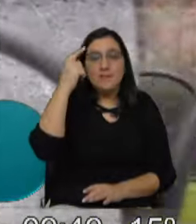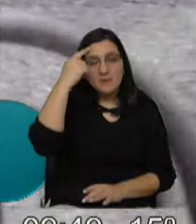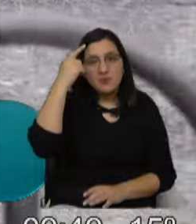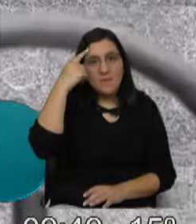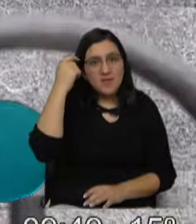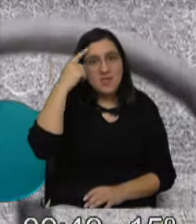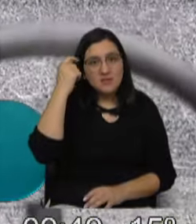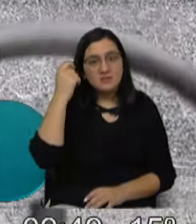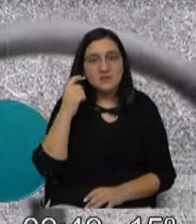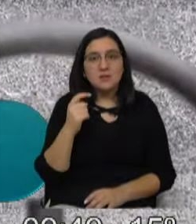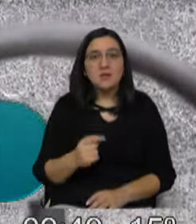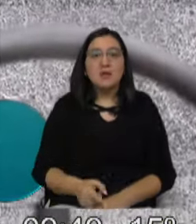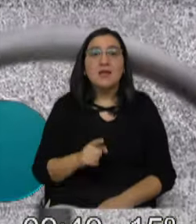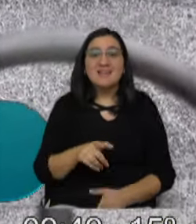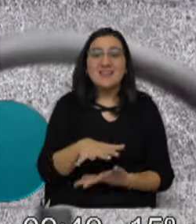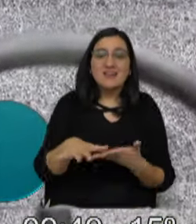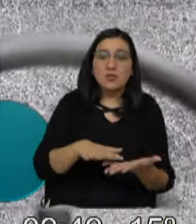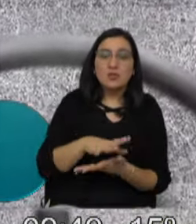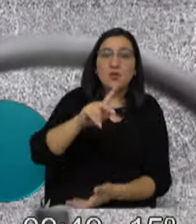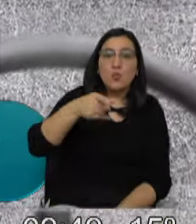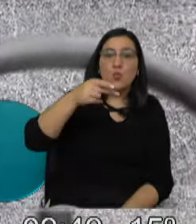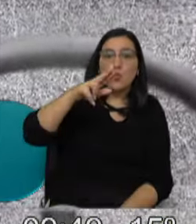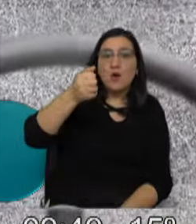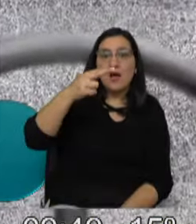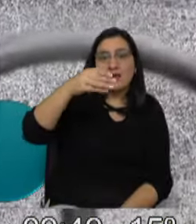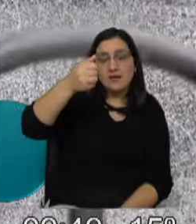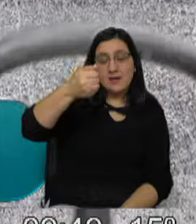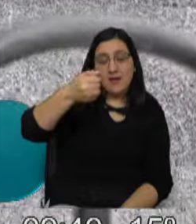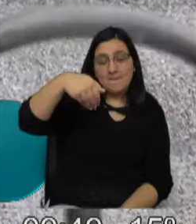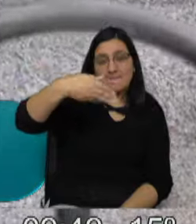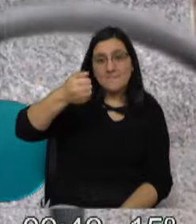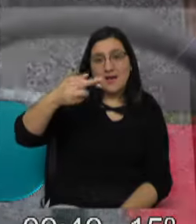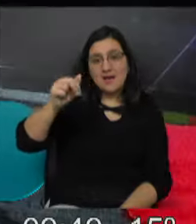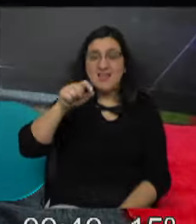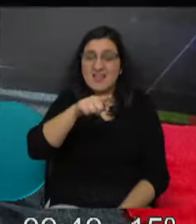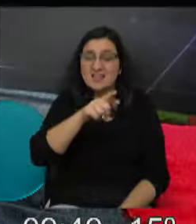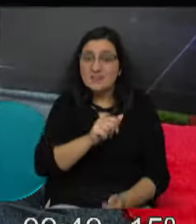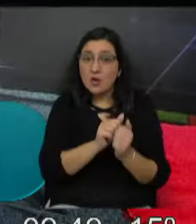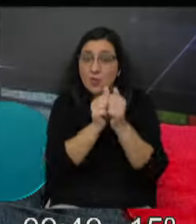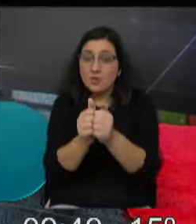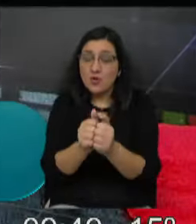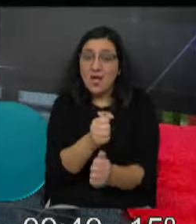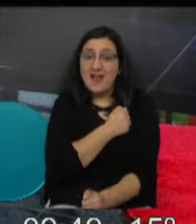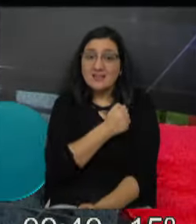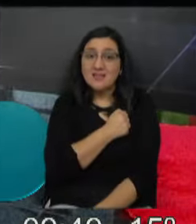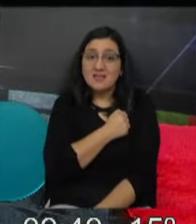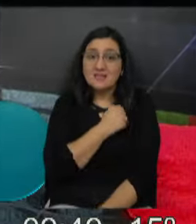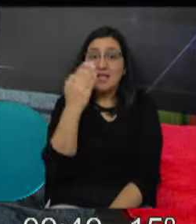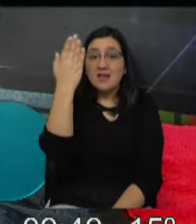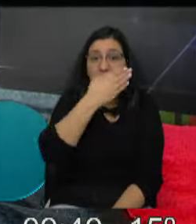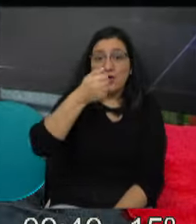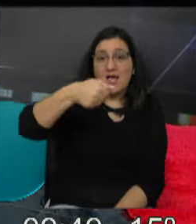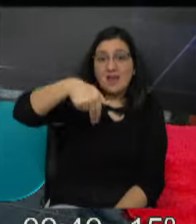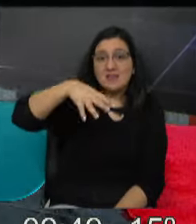Fito. Pero, y Guarambaré, esta región que están... Se fue con Artigas y con Ancina también. Yo pensé que se habían ido solos Ancina